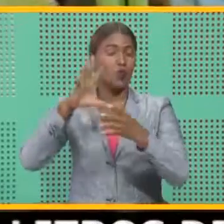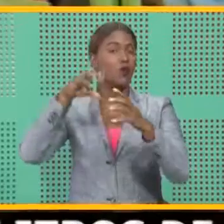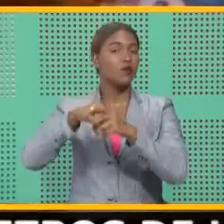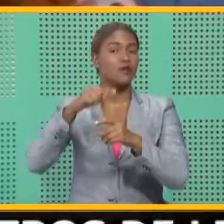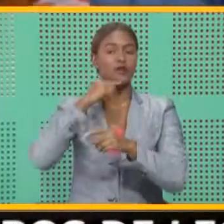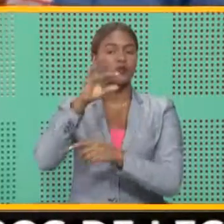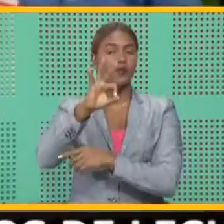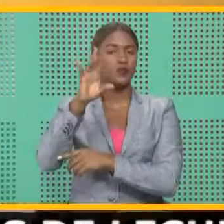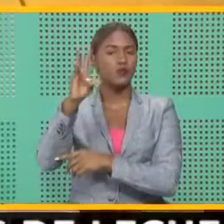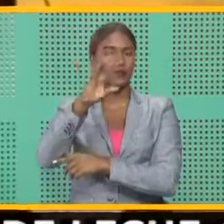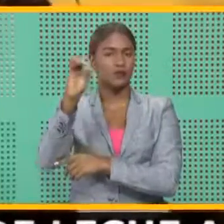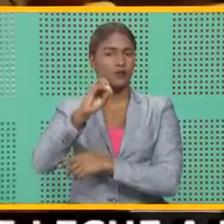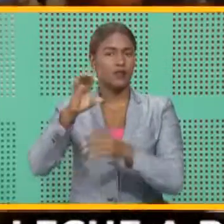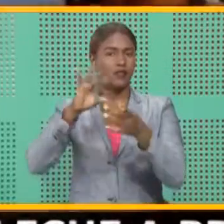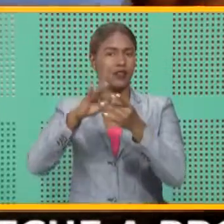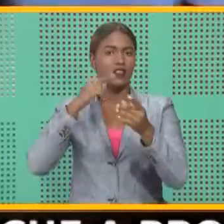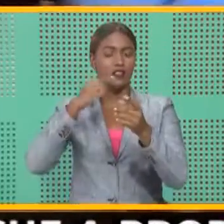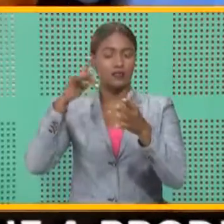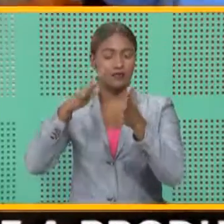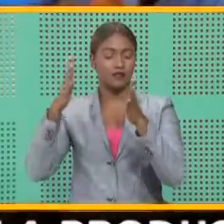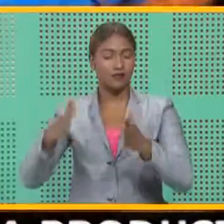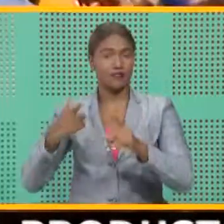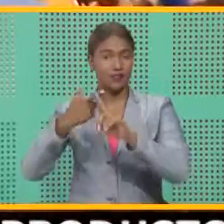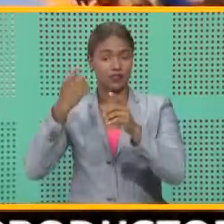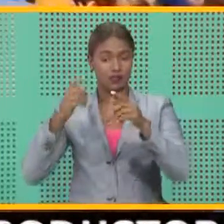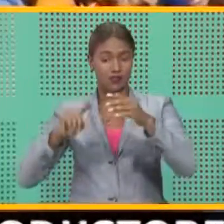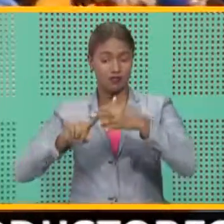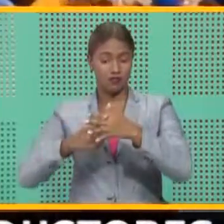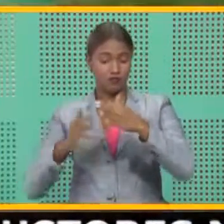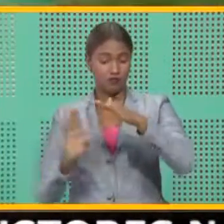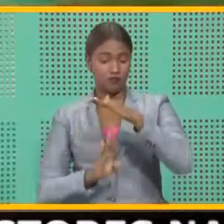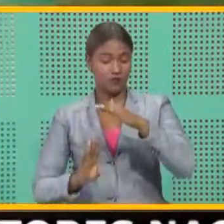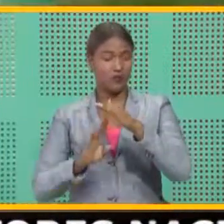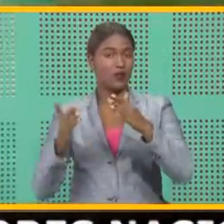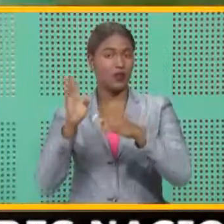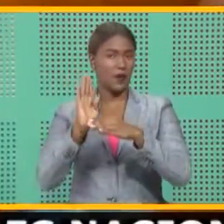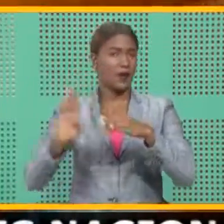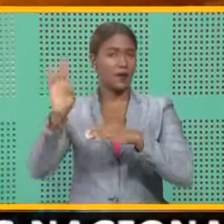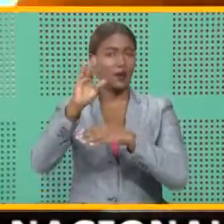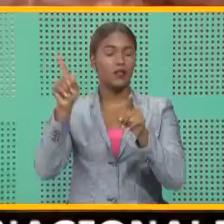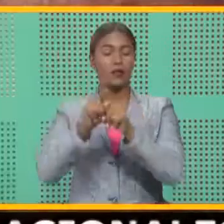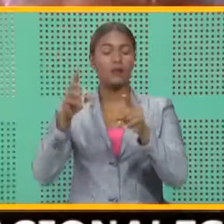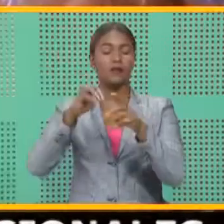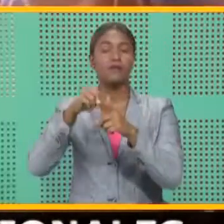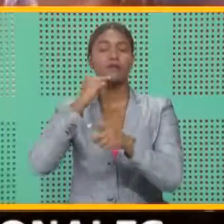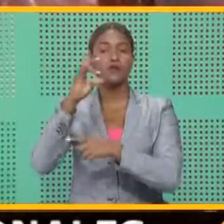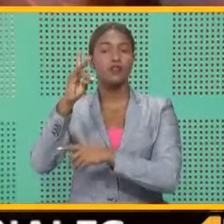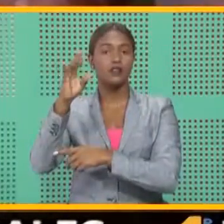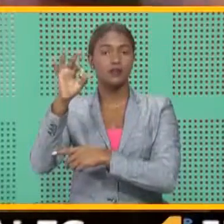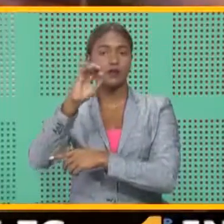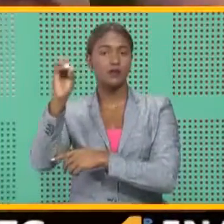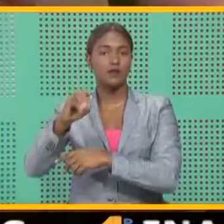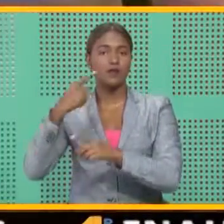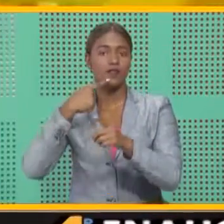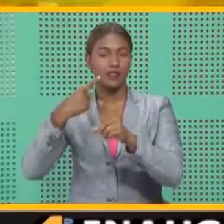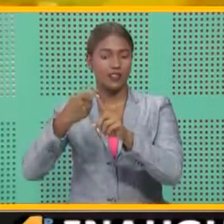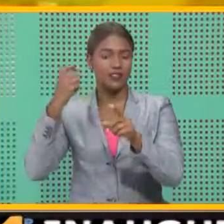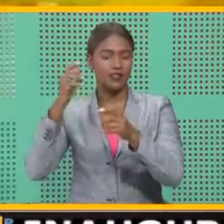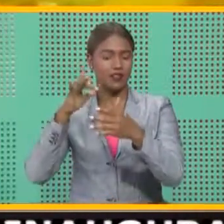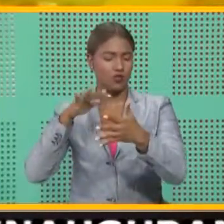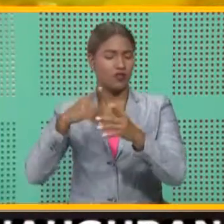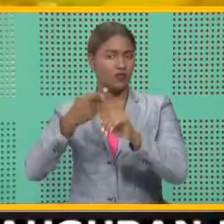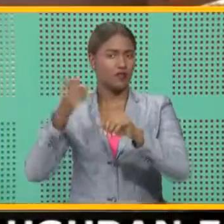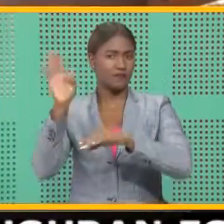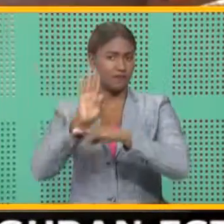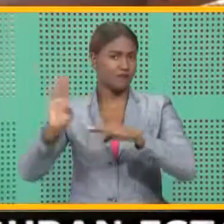el 97% de los estudiantes de inicial y primaria y alrededor del 79% de los estudiantes de secundaria.